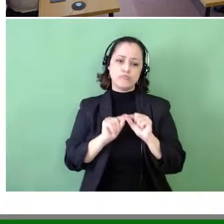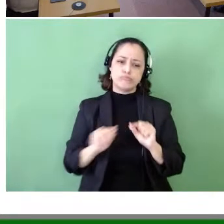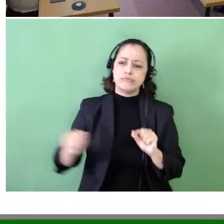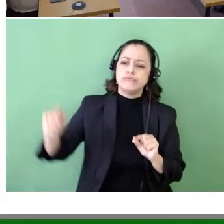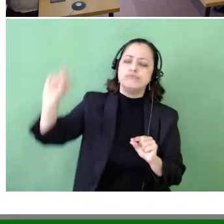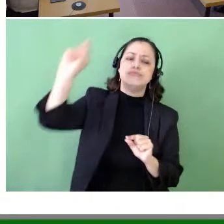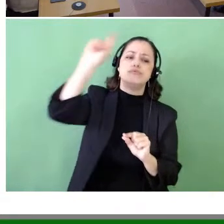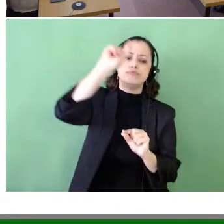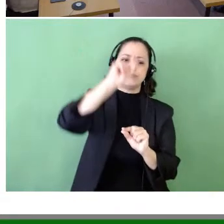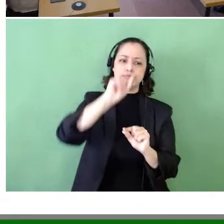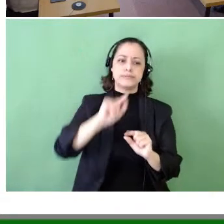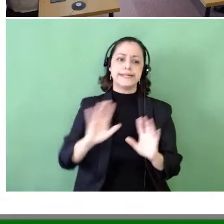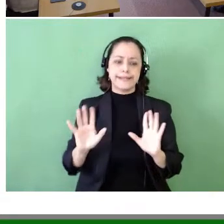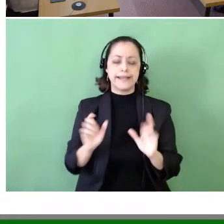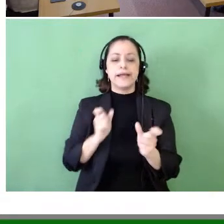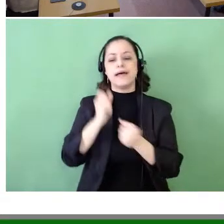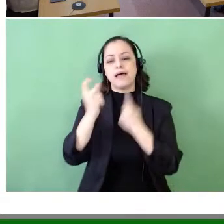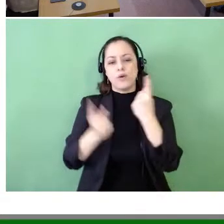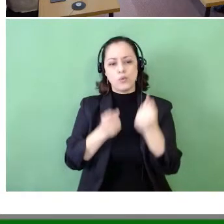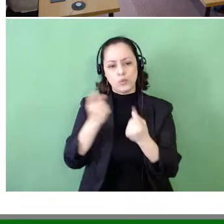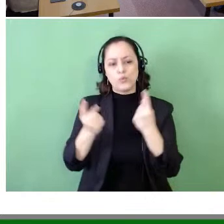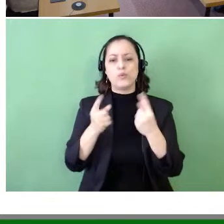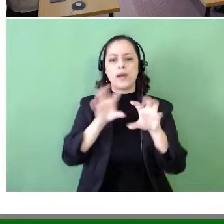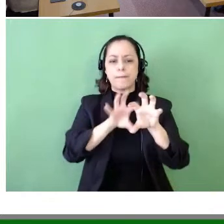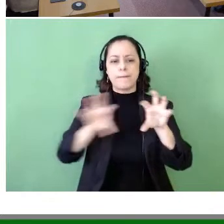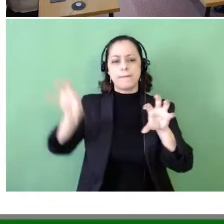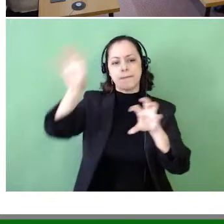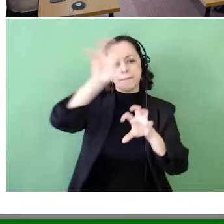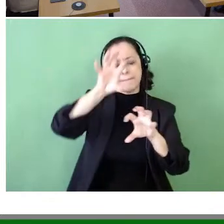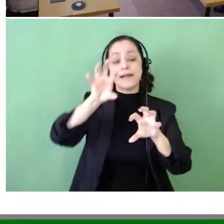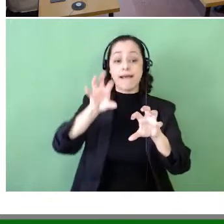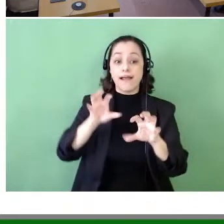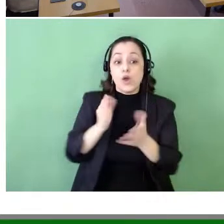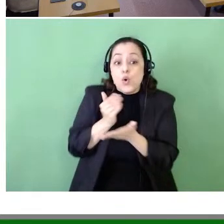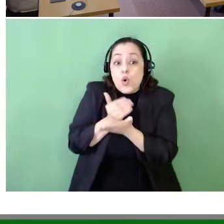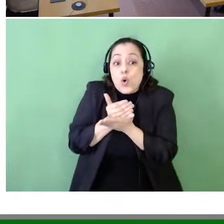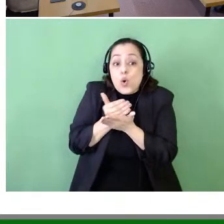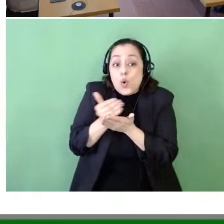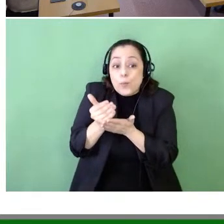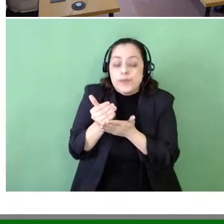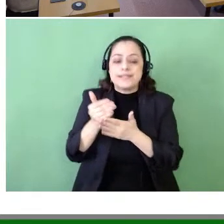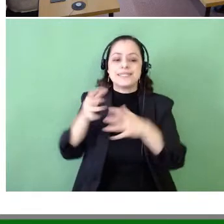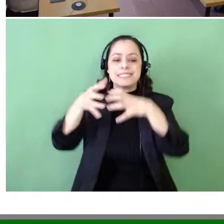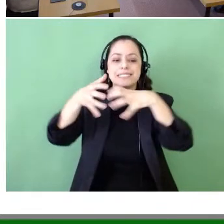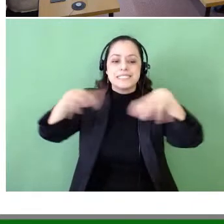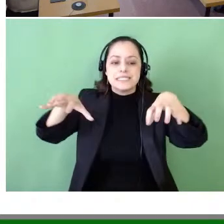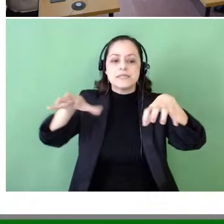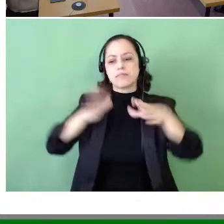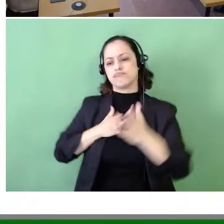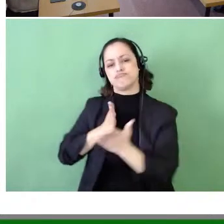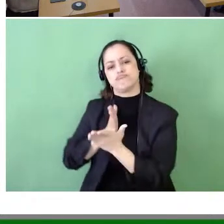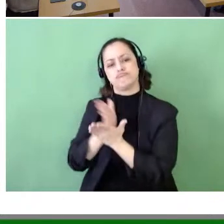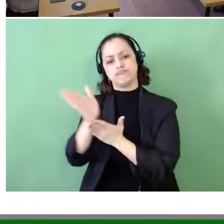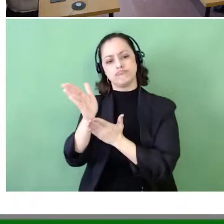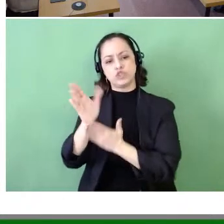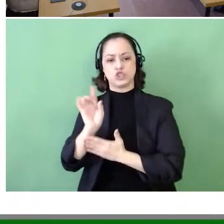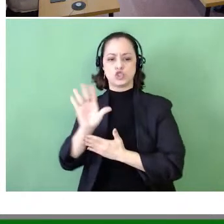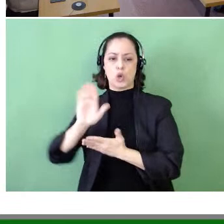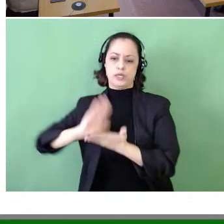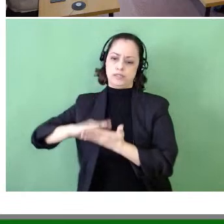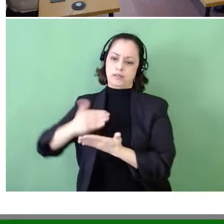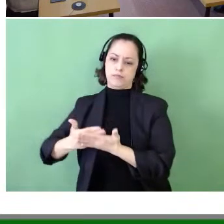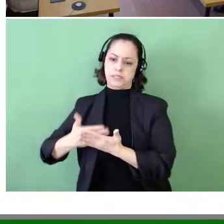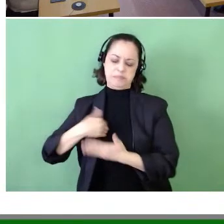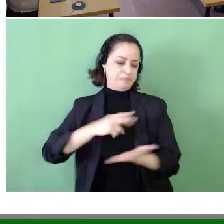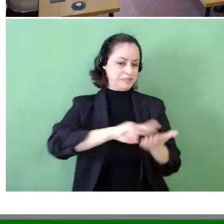estamos, algunas regiones están así como separando, y algunos profesionales ya están diciendo, yo soy solo intérprete, no trabajo